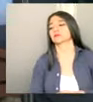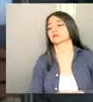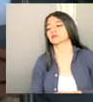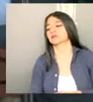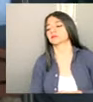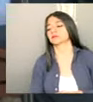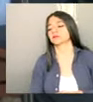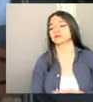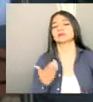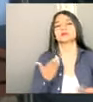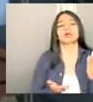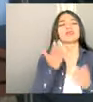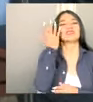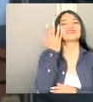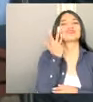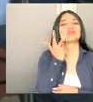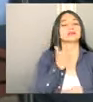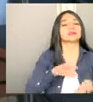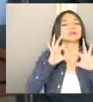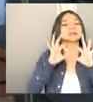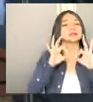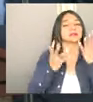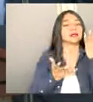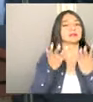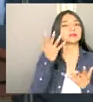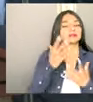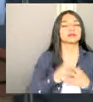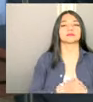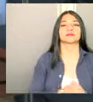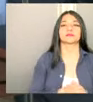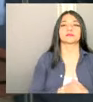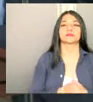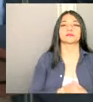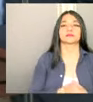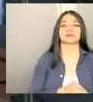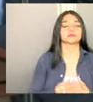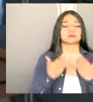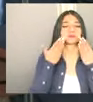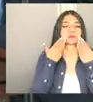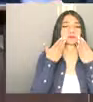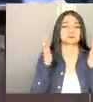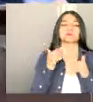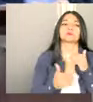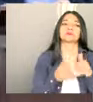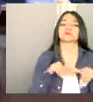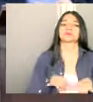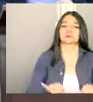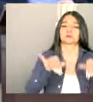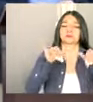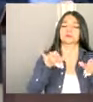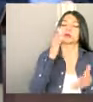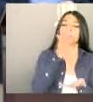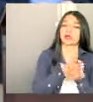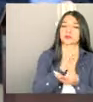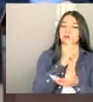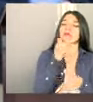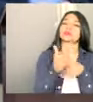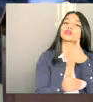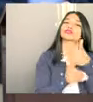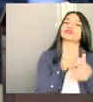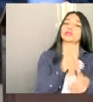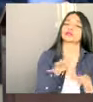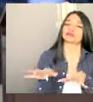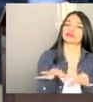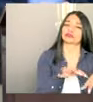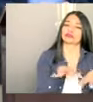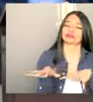¿Hay alguna fecha en la que estaría listo? De ninguna manera, eso no se va a detener porque eso es parte del proceso de la operación del